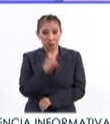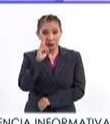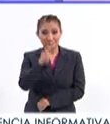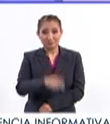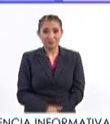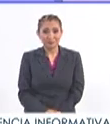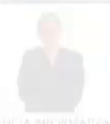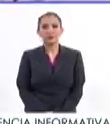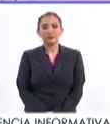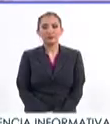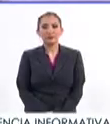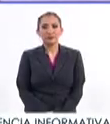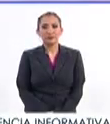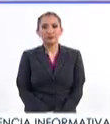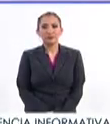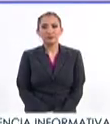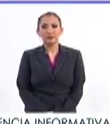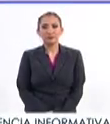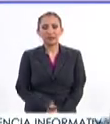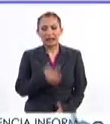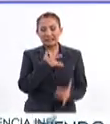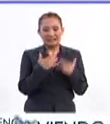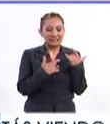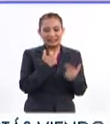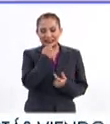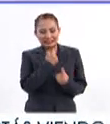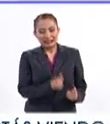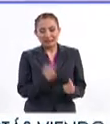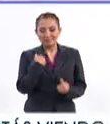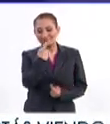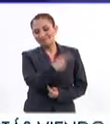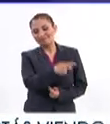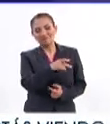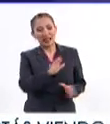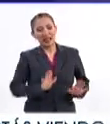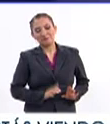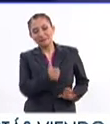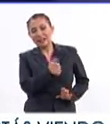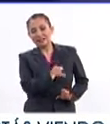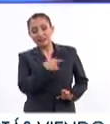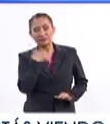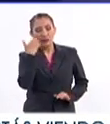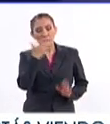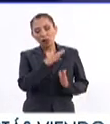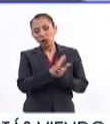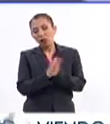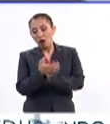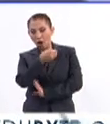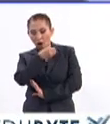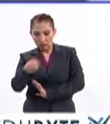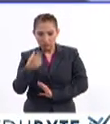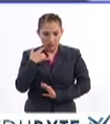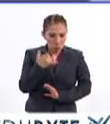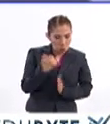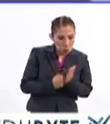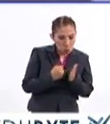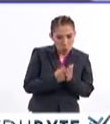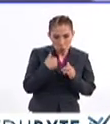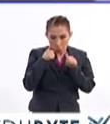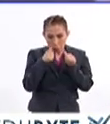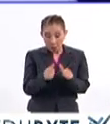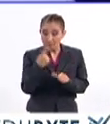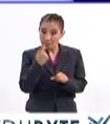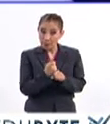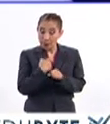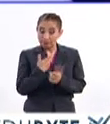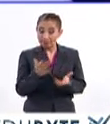usted. Ser inquieta desde pequeña era una de sus características, y con el paso del tiempo, la disciplina y la tenacidad se convirtieron en